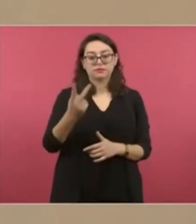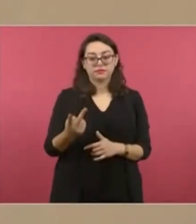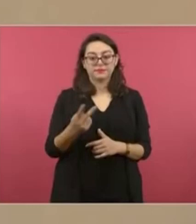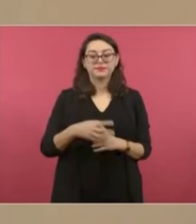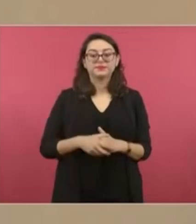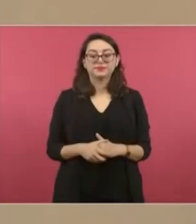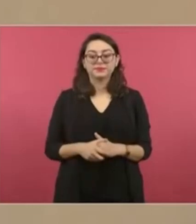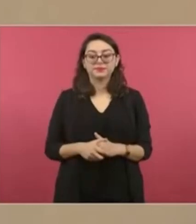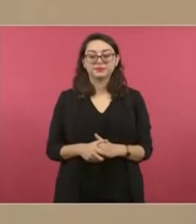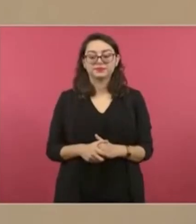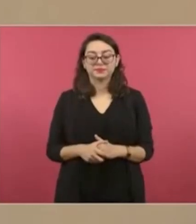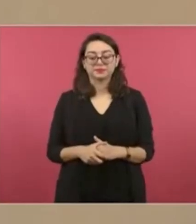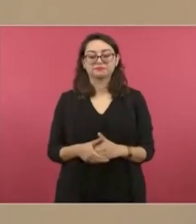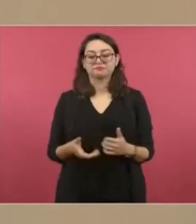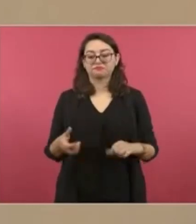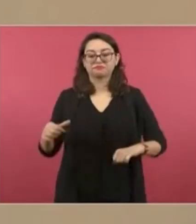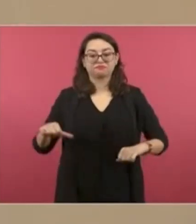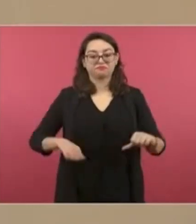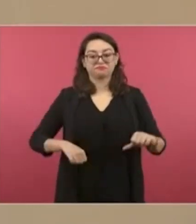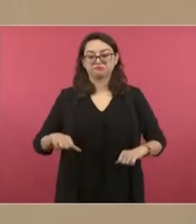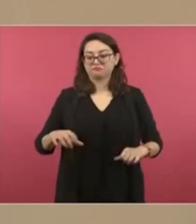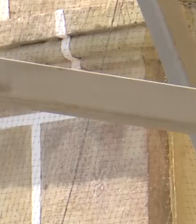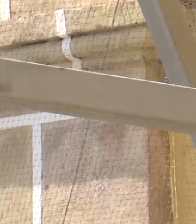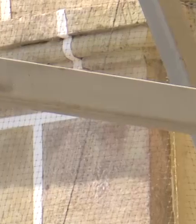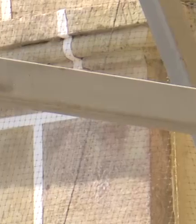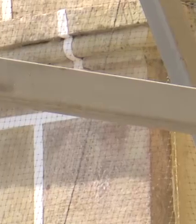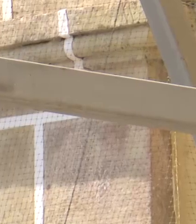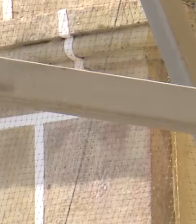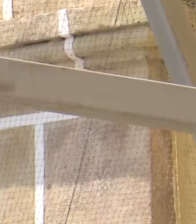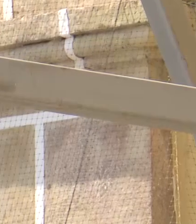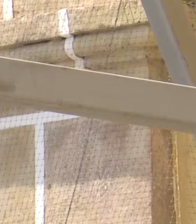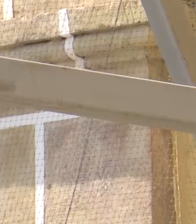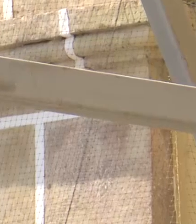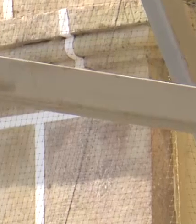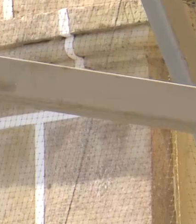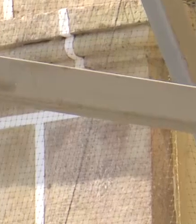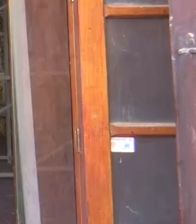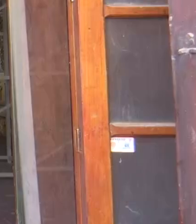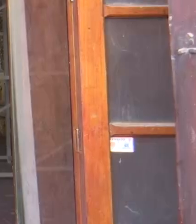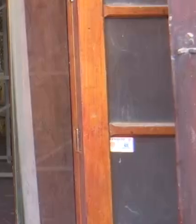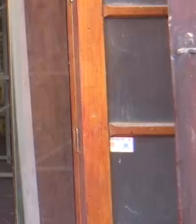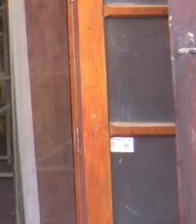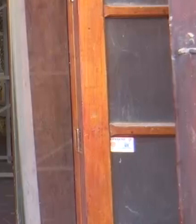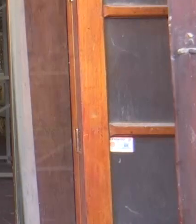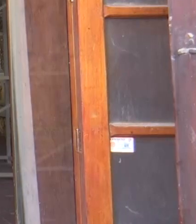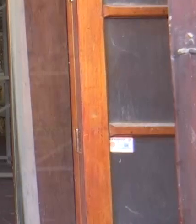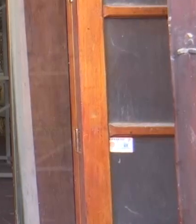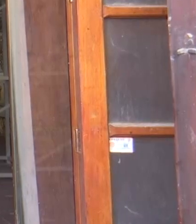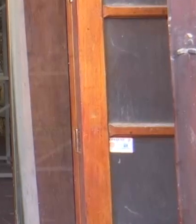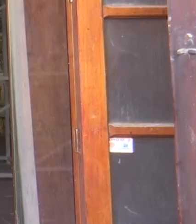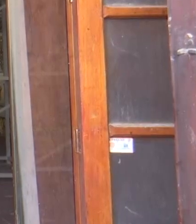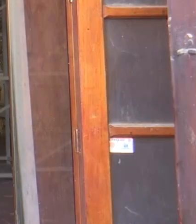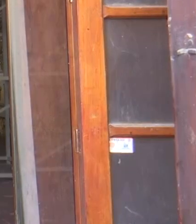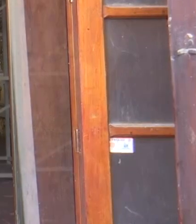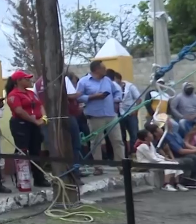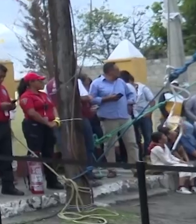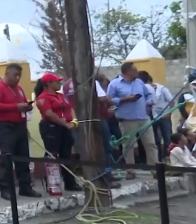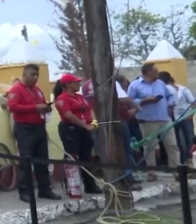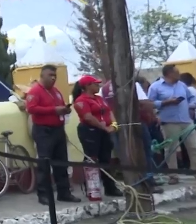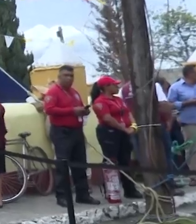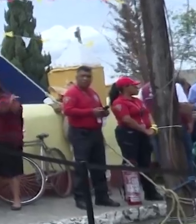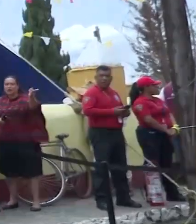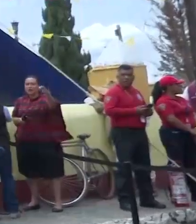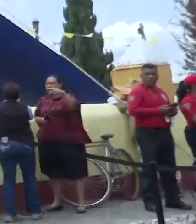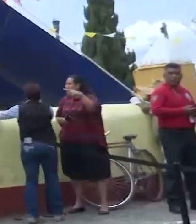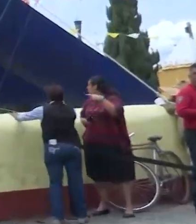pues prácticamente todas las acciones concluidas. La Secretaría de Cultura informó que entre 2019 y 2022 se